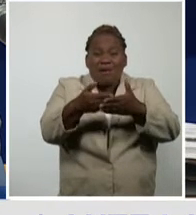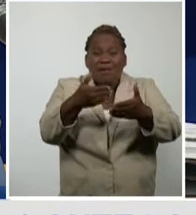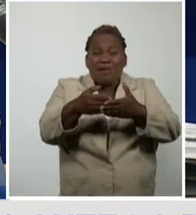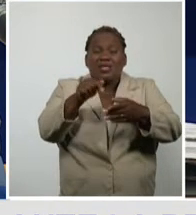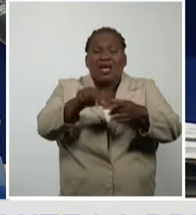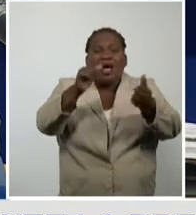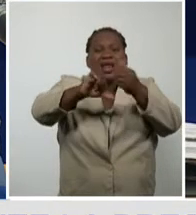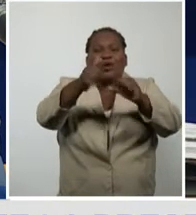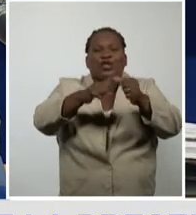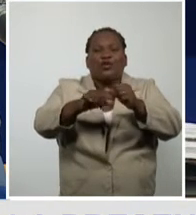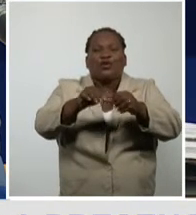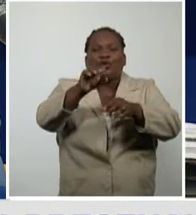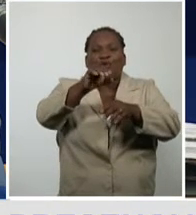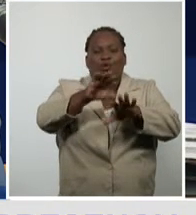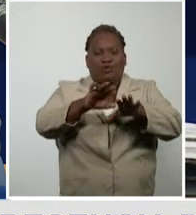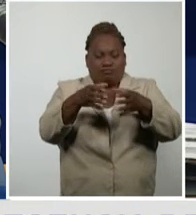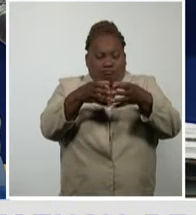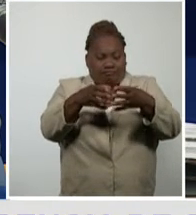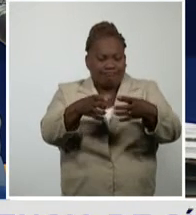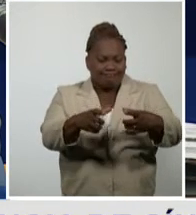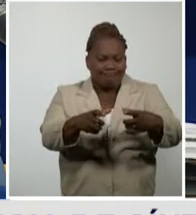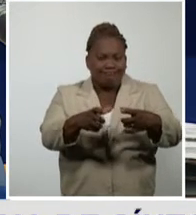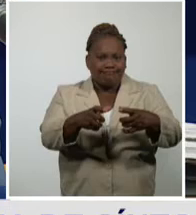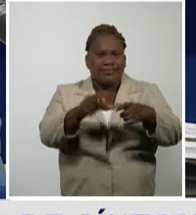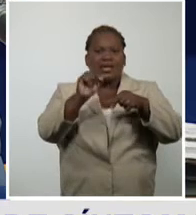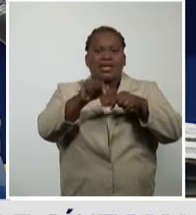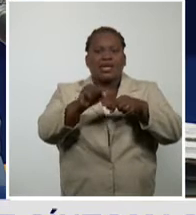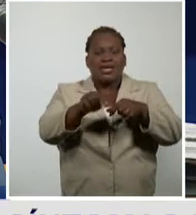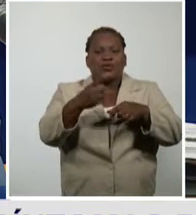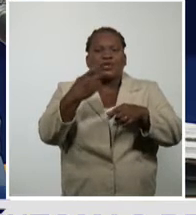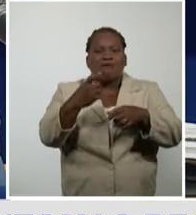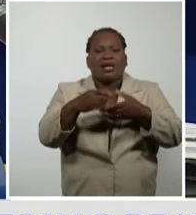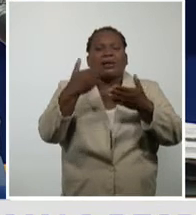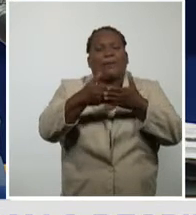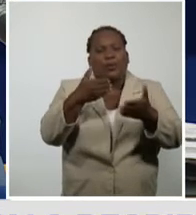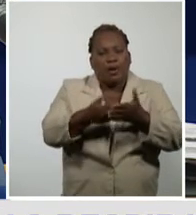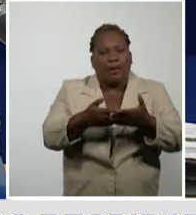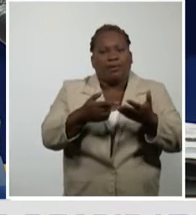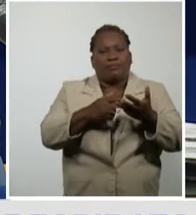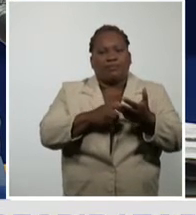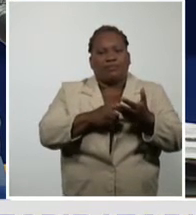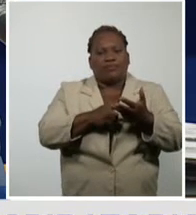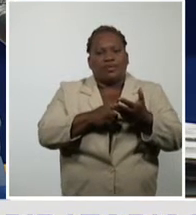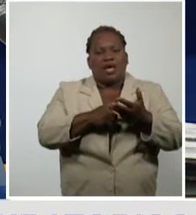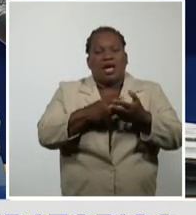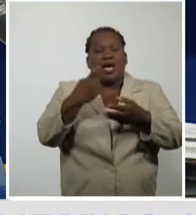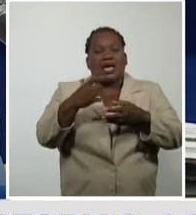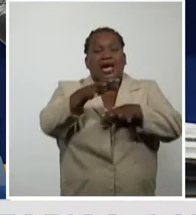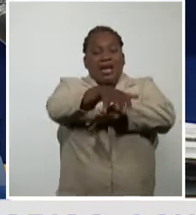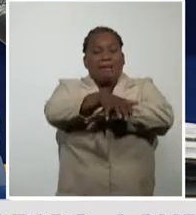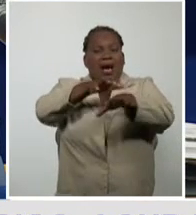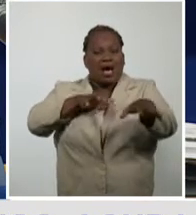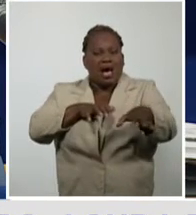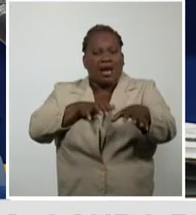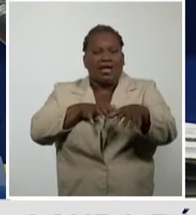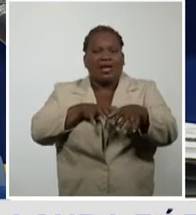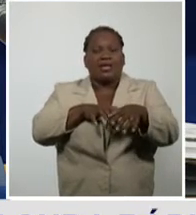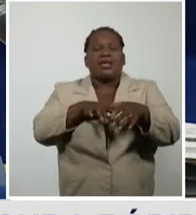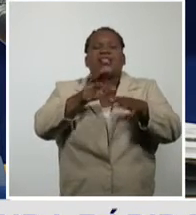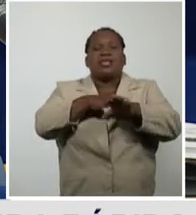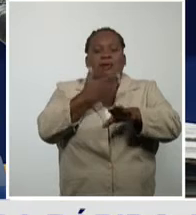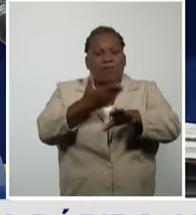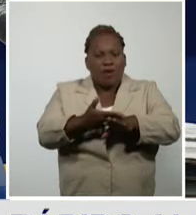laboratorio. Esto, como es natural, lleva ensayos preclínicos en animales, seguido de ensayos